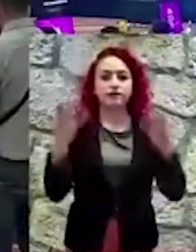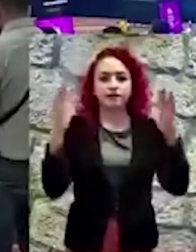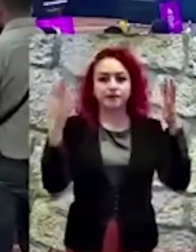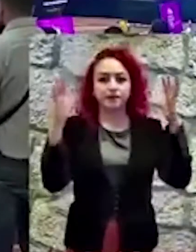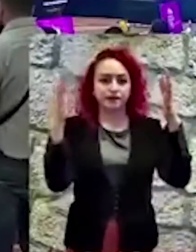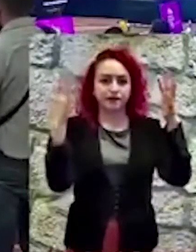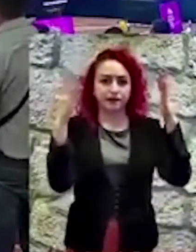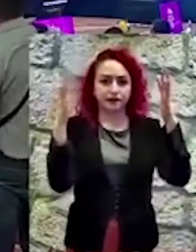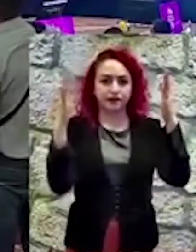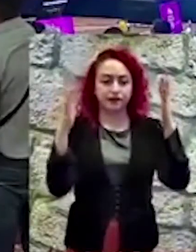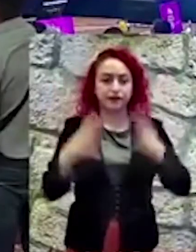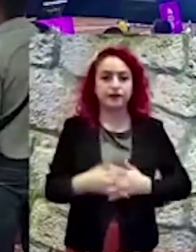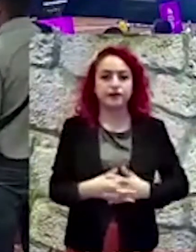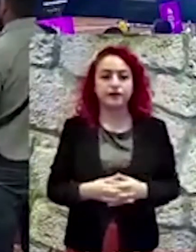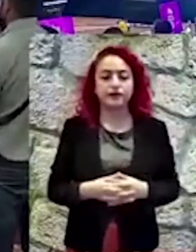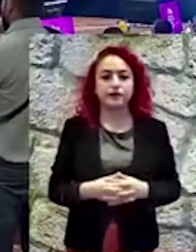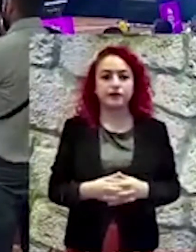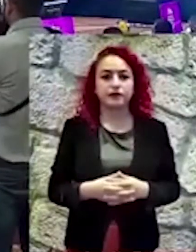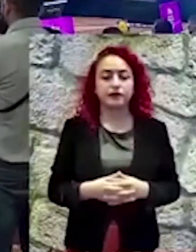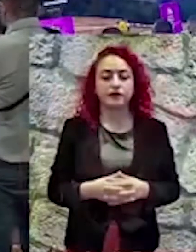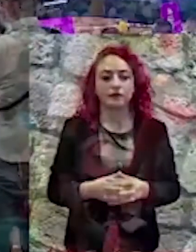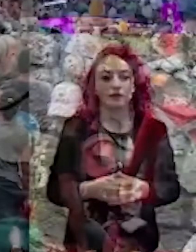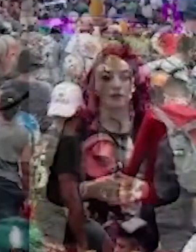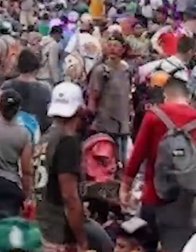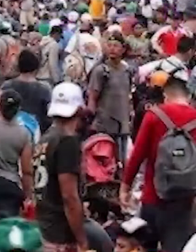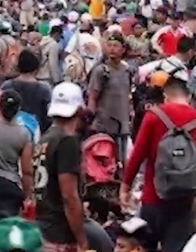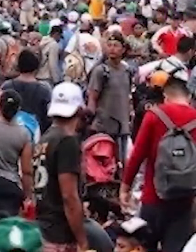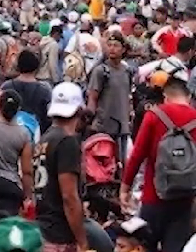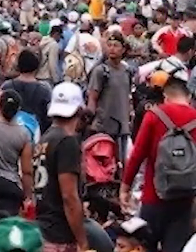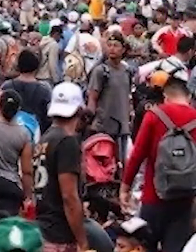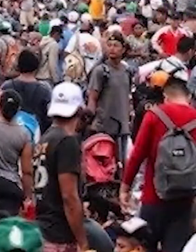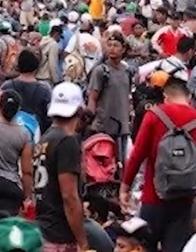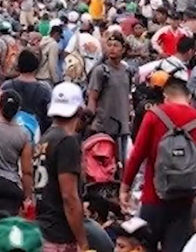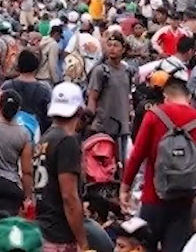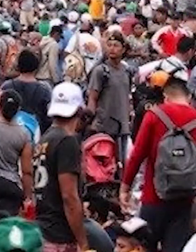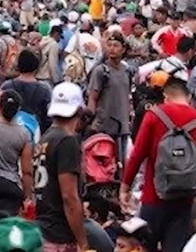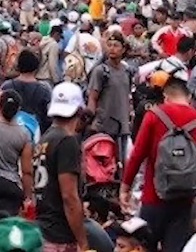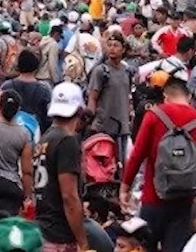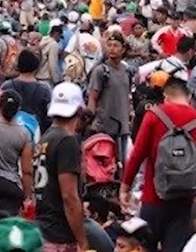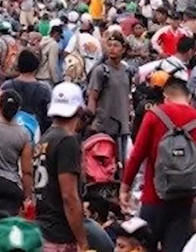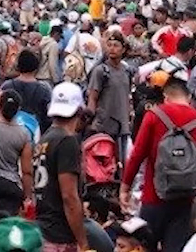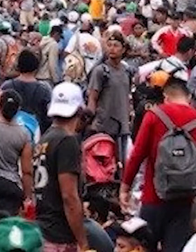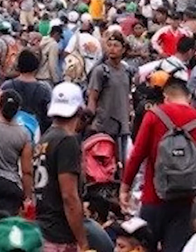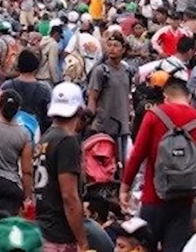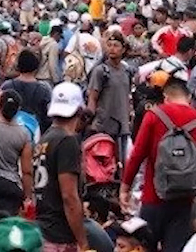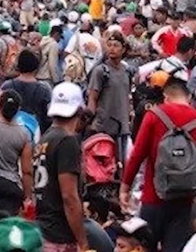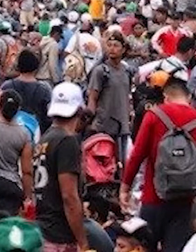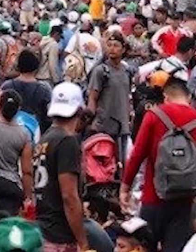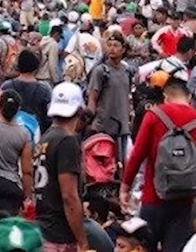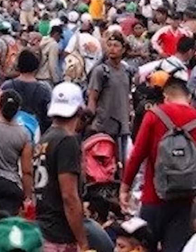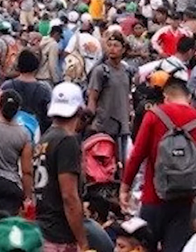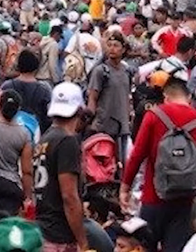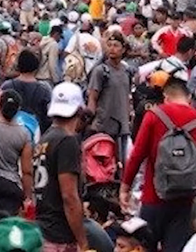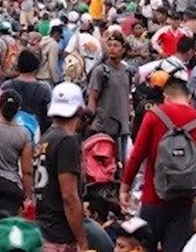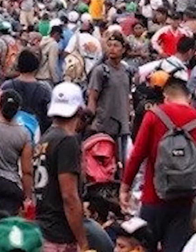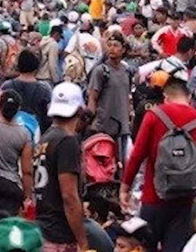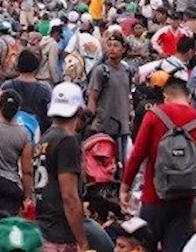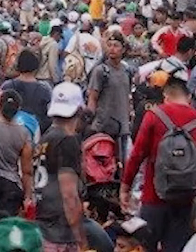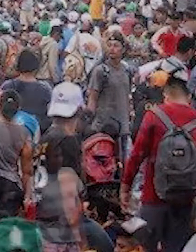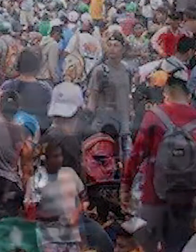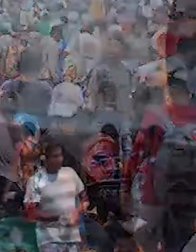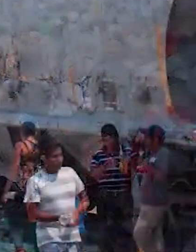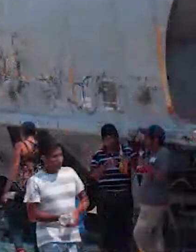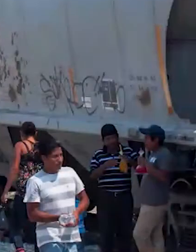su parte, el gobernador Alfredo Ramírez Bedoya señaló que Michoacán es un estado migrante, siendo el desplazamiento forzado una